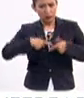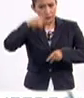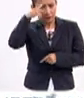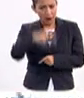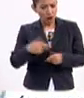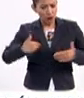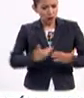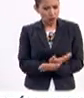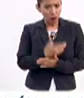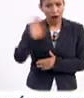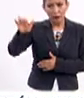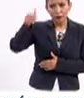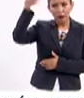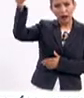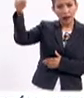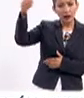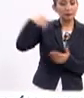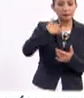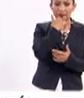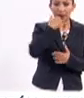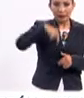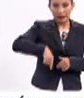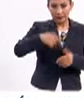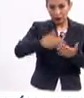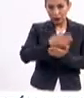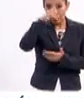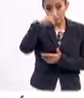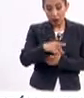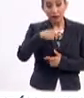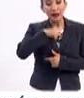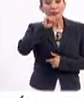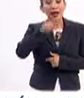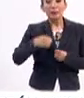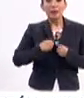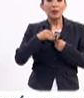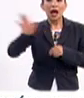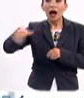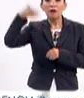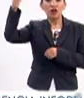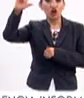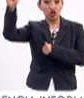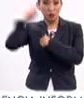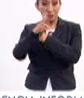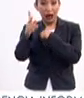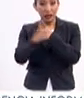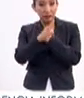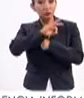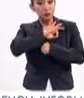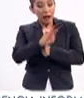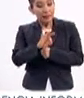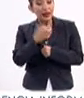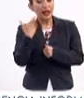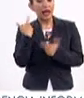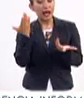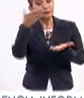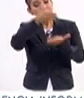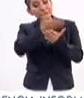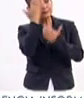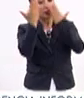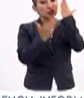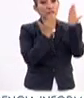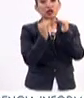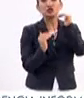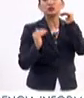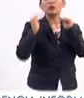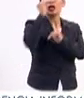mexicano nacido fuera, y que digo dentro del país, y que se encuentre también hoy viviendo fuera del país, que puedan acceder a la